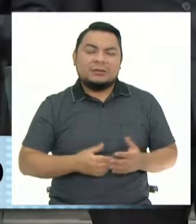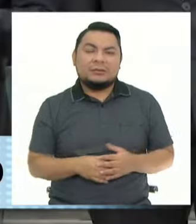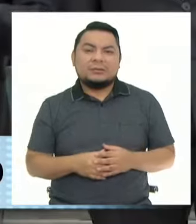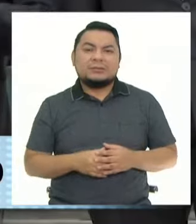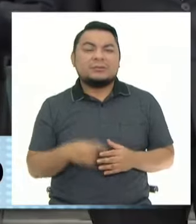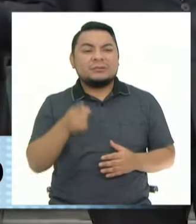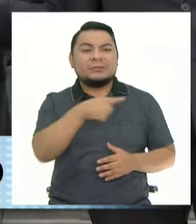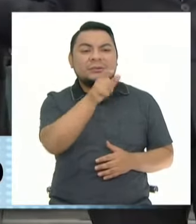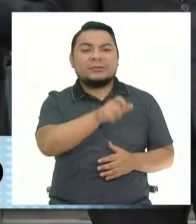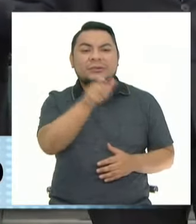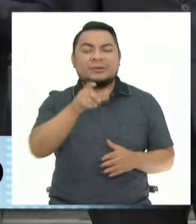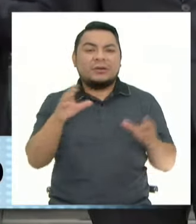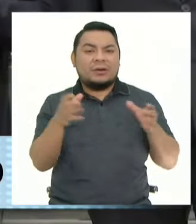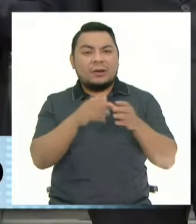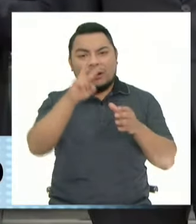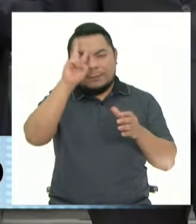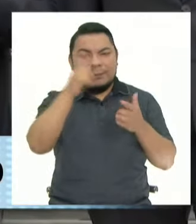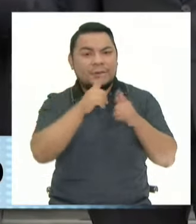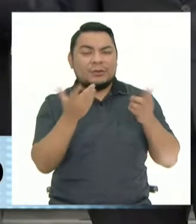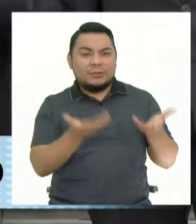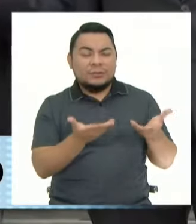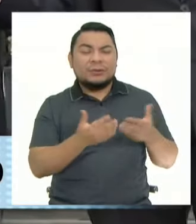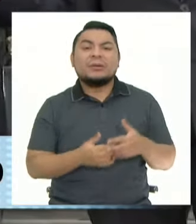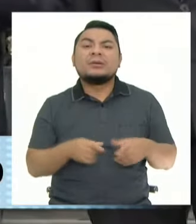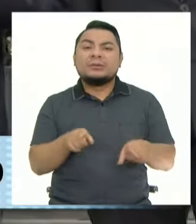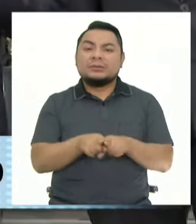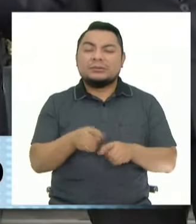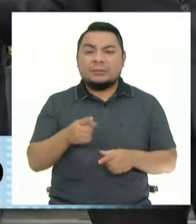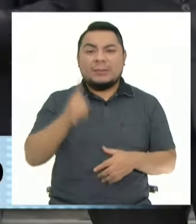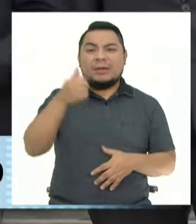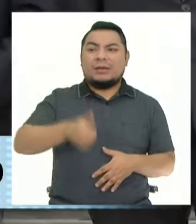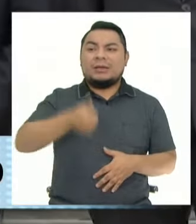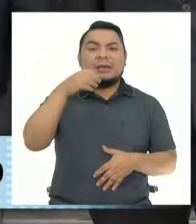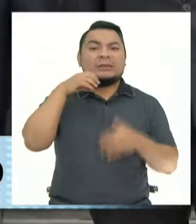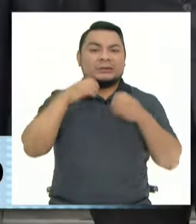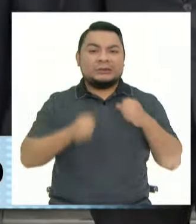a los integrantes del partido y sobre todo a nuestro secretario nacional.